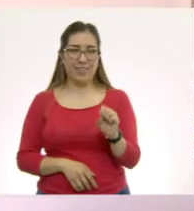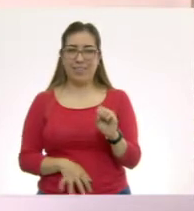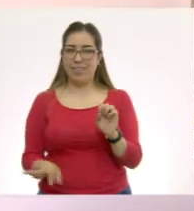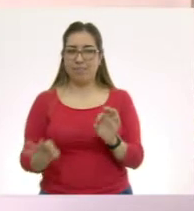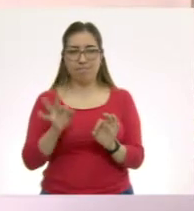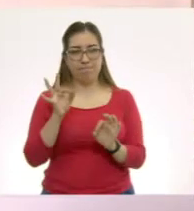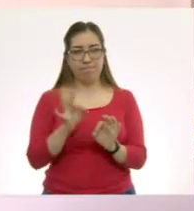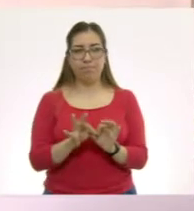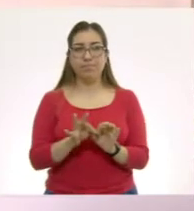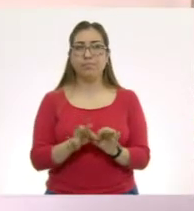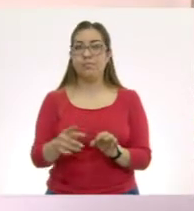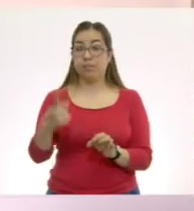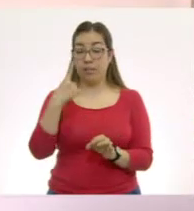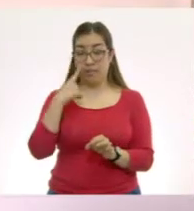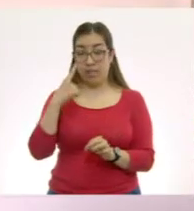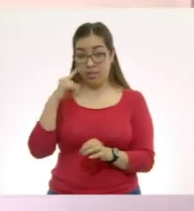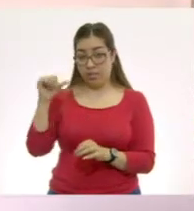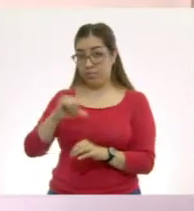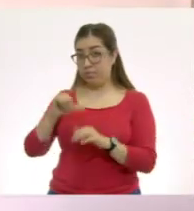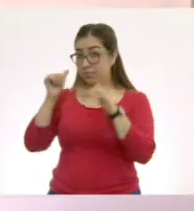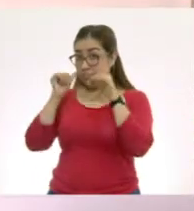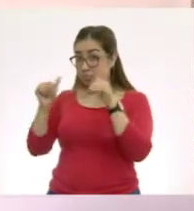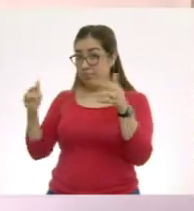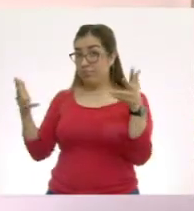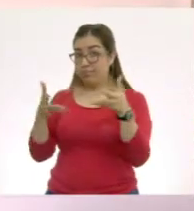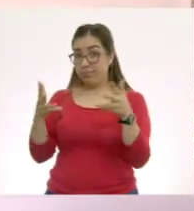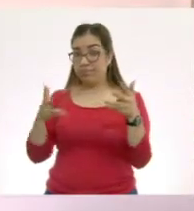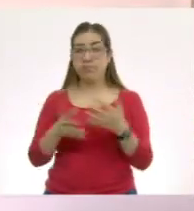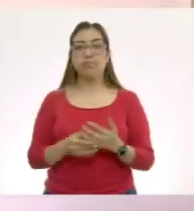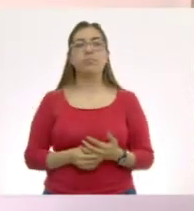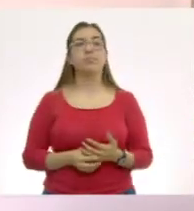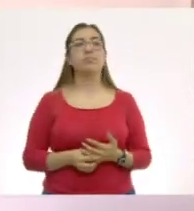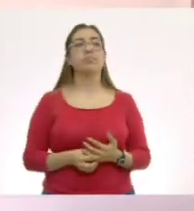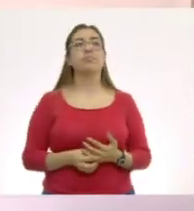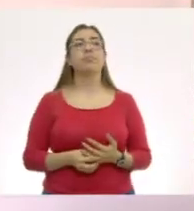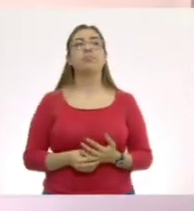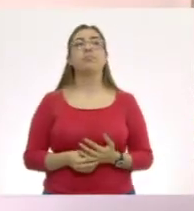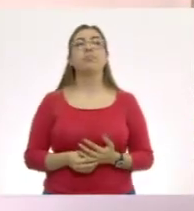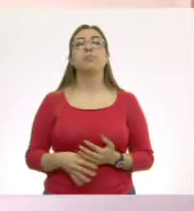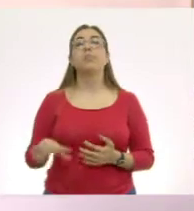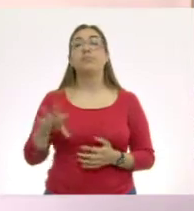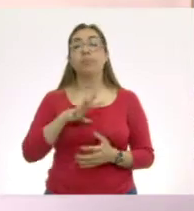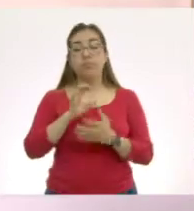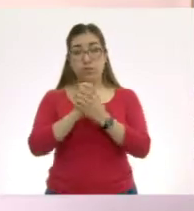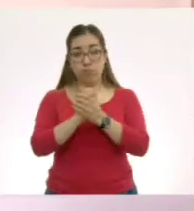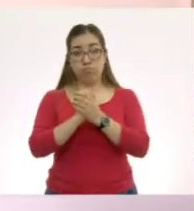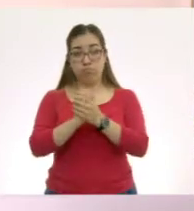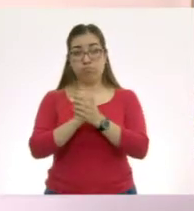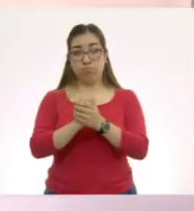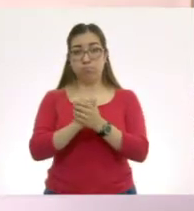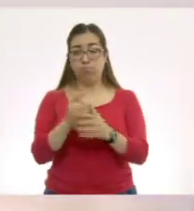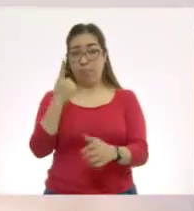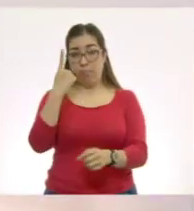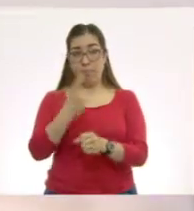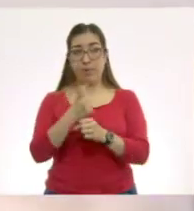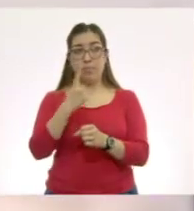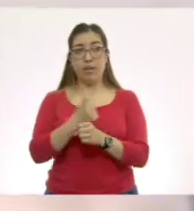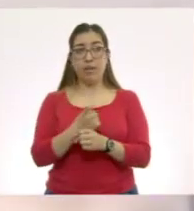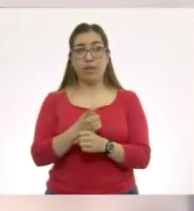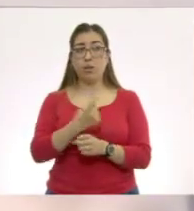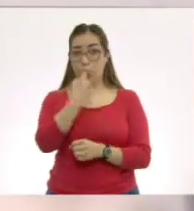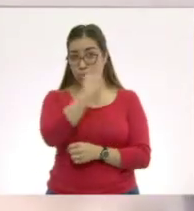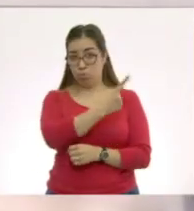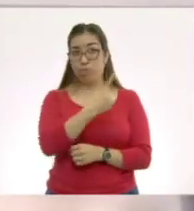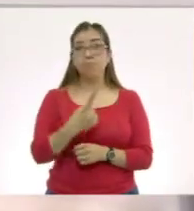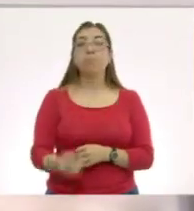60. 60. Fíjate lo que vamos a hacer. Tenemos dos dados. Sí. ¿Sí? El primer dado lo vas